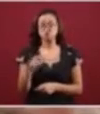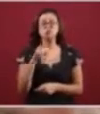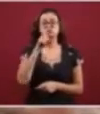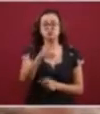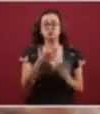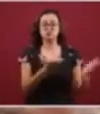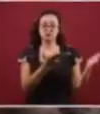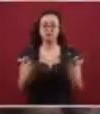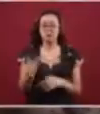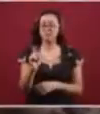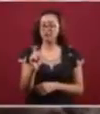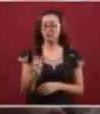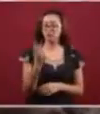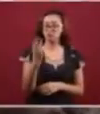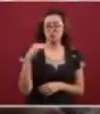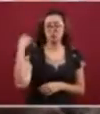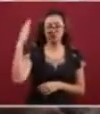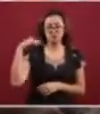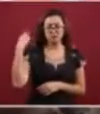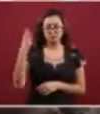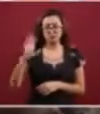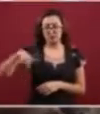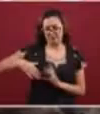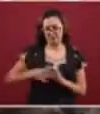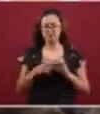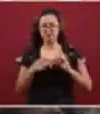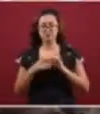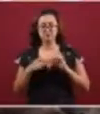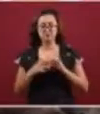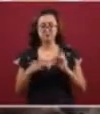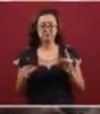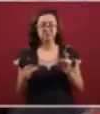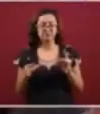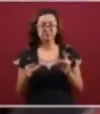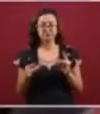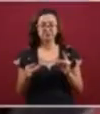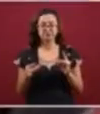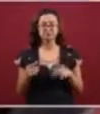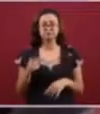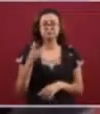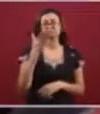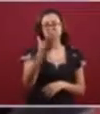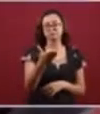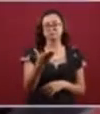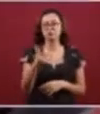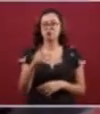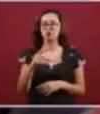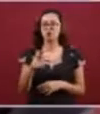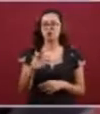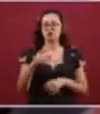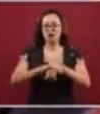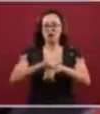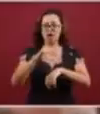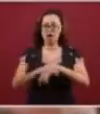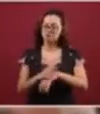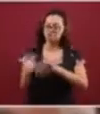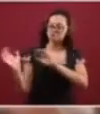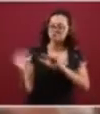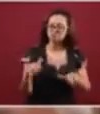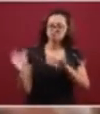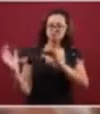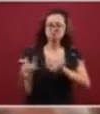su llegada a partir del 21 de marzo, como lo acaba de especificar, que se ha dedicado a contratar a sus